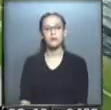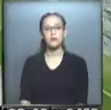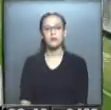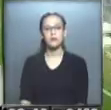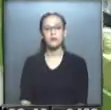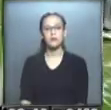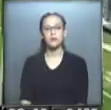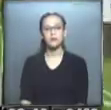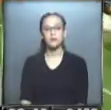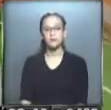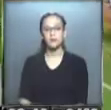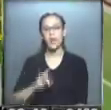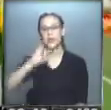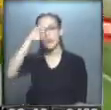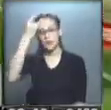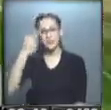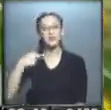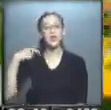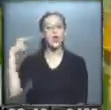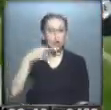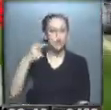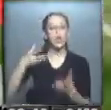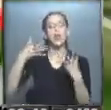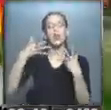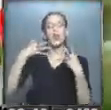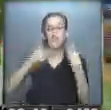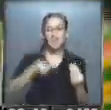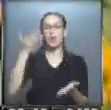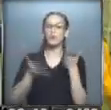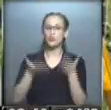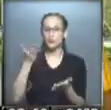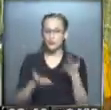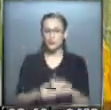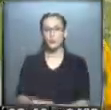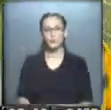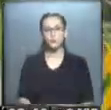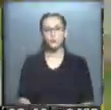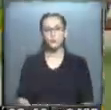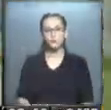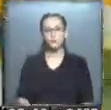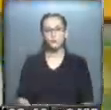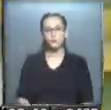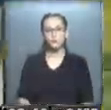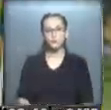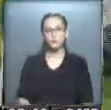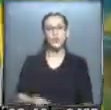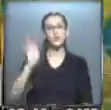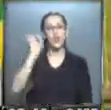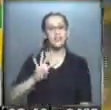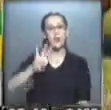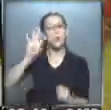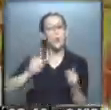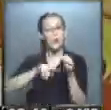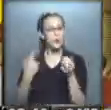después definitiva entre Independiente Rivadavia de Mendoza y Defensa y Justicia, la lepra mendocina, que tiene tan solo 4 puntos en